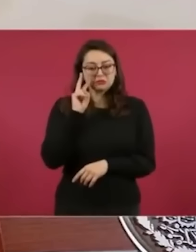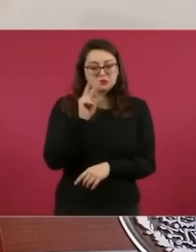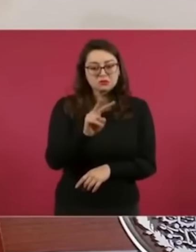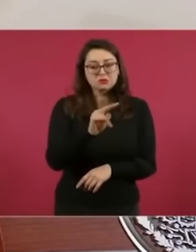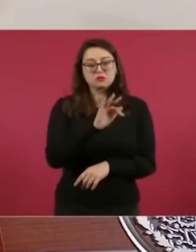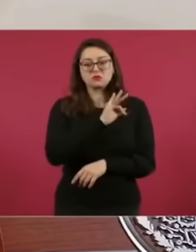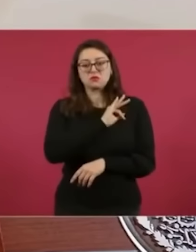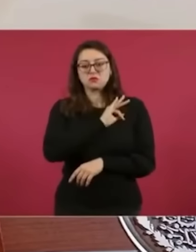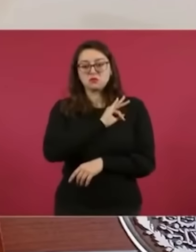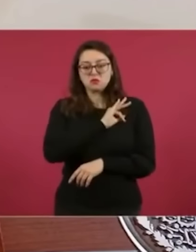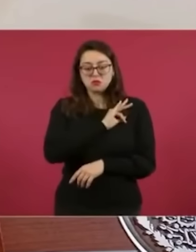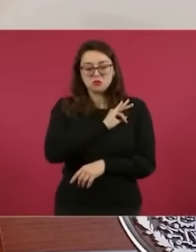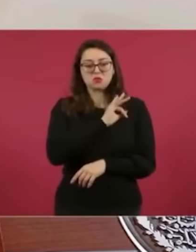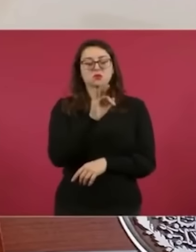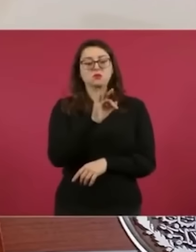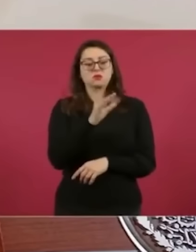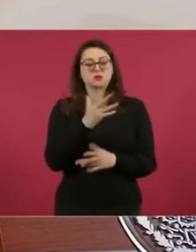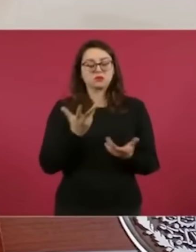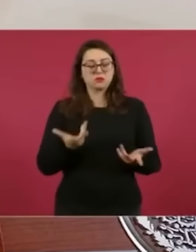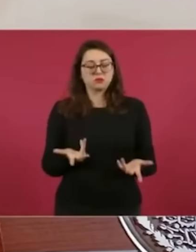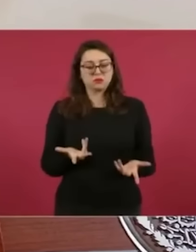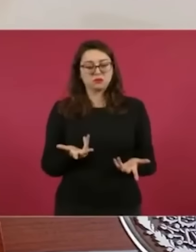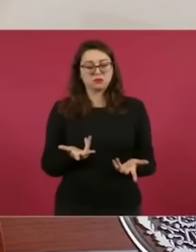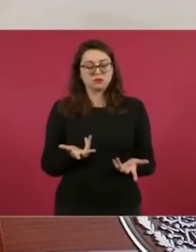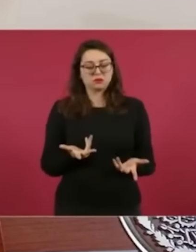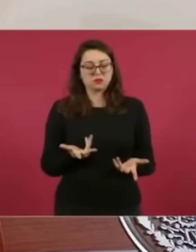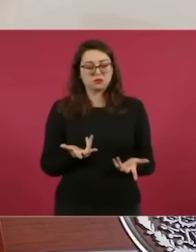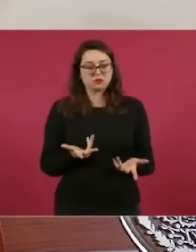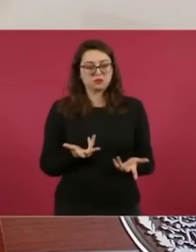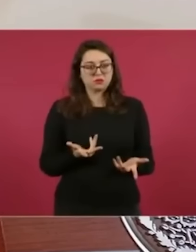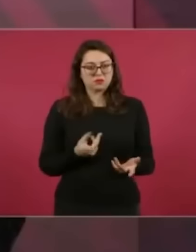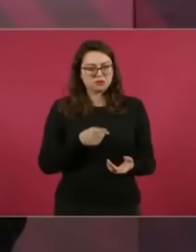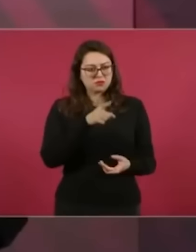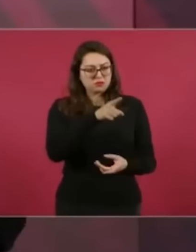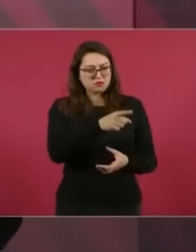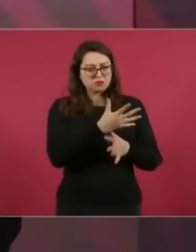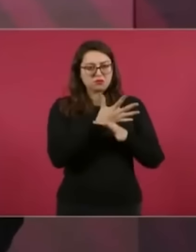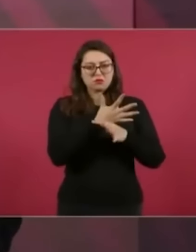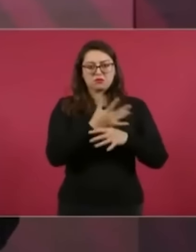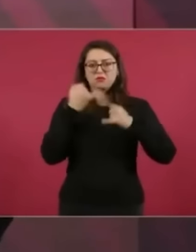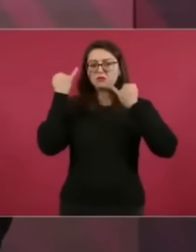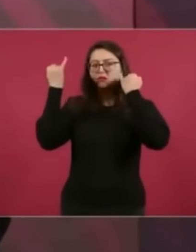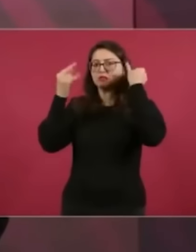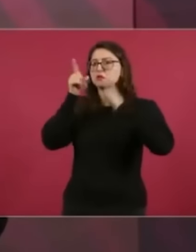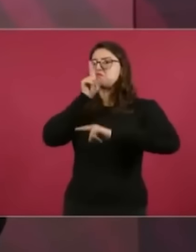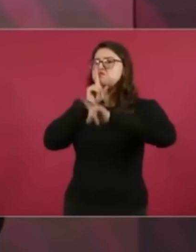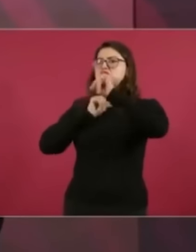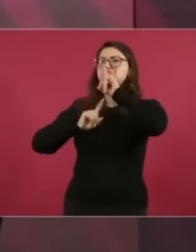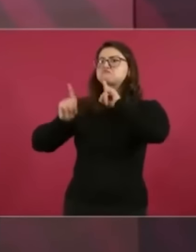ver entre más mentiras utilices